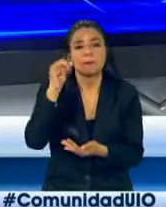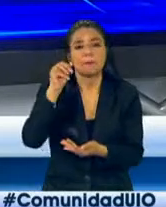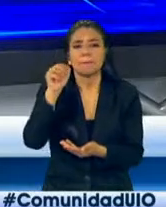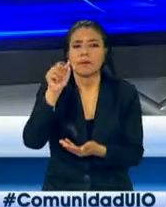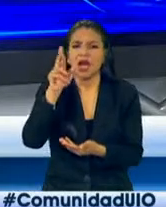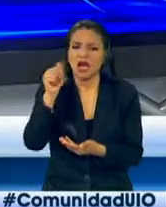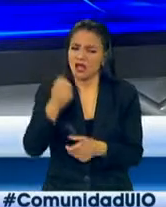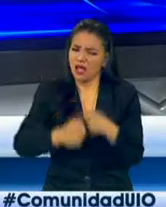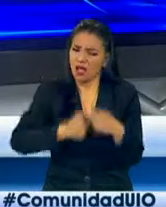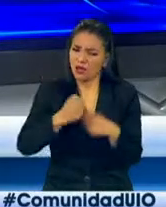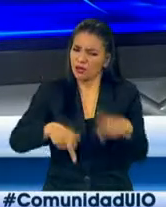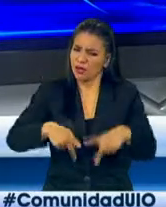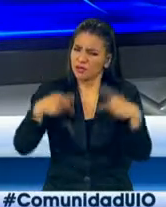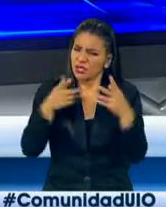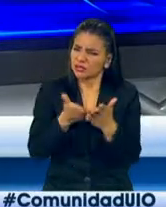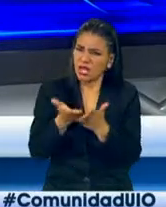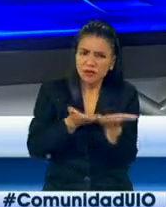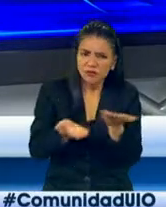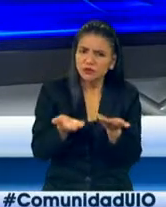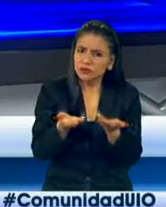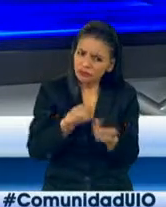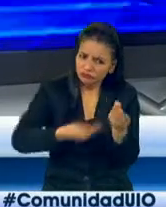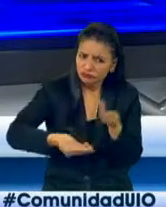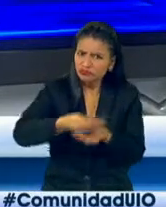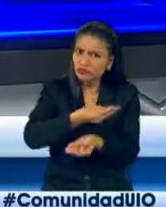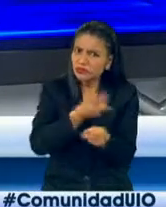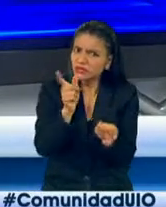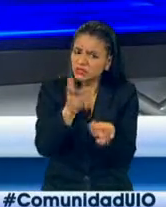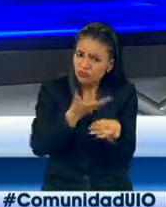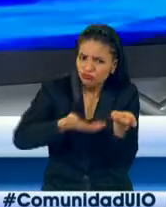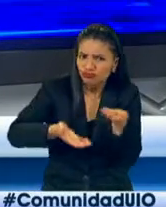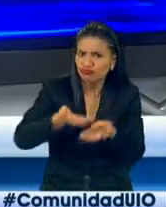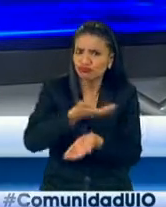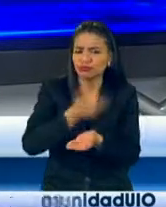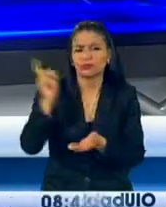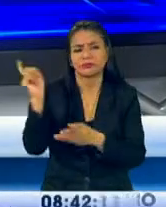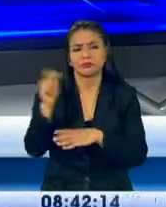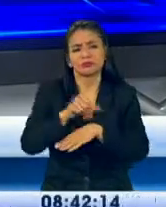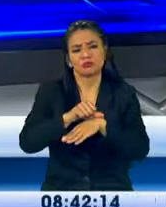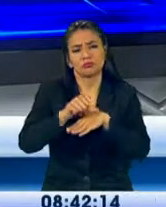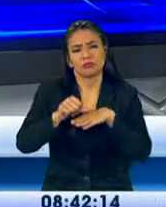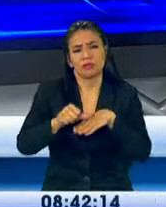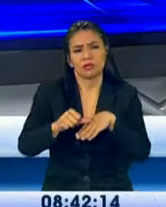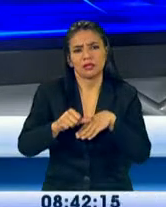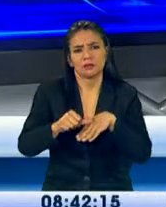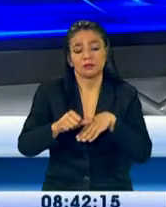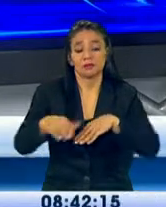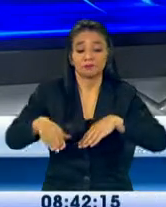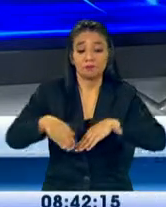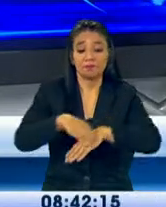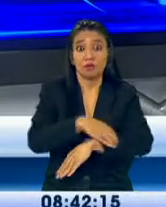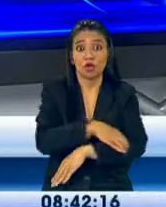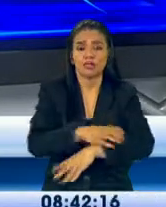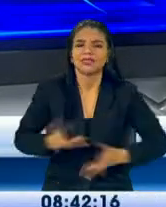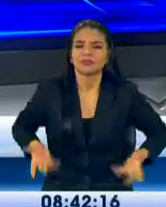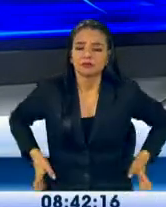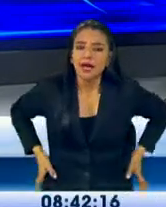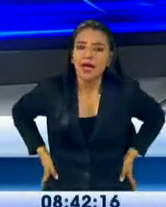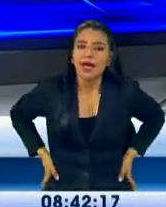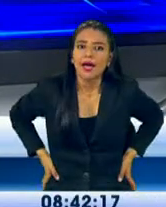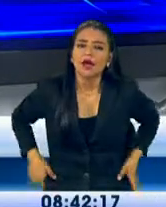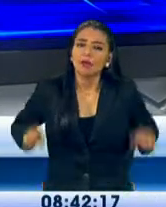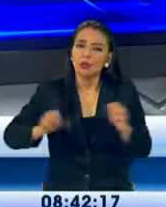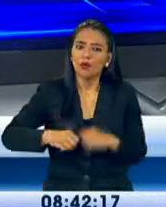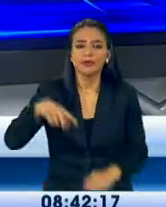tantos años de vida, de servicio a los demás. Y ella, como dijo Robert, necesita una operación, amigos televidentes, una prótesis en su cadera para poder caminar